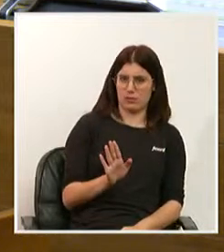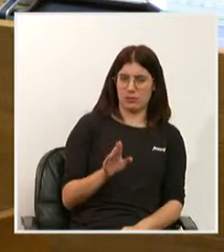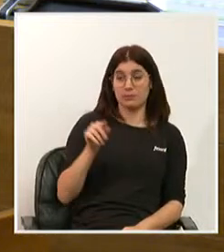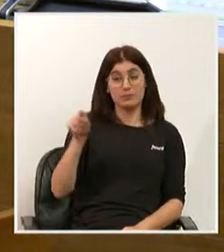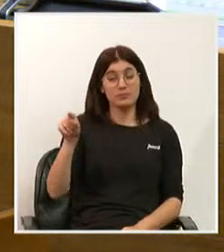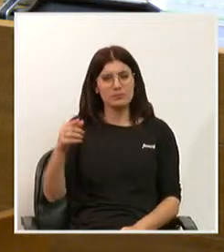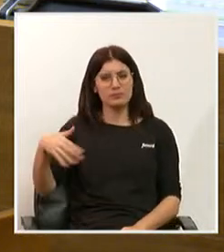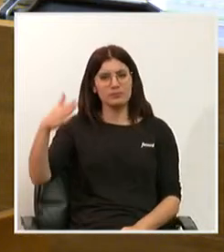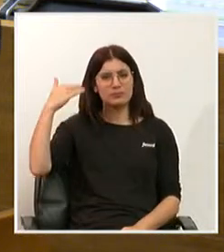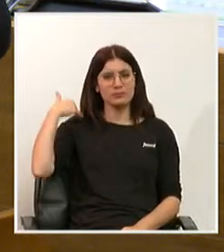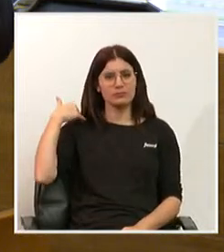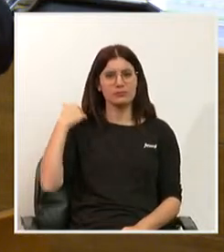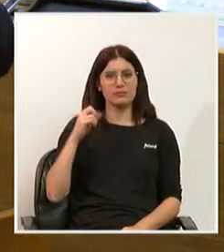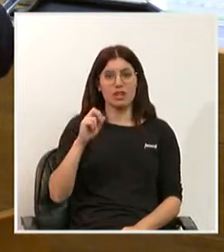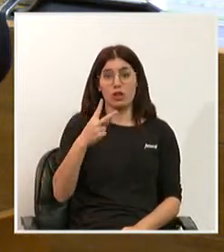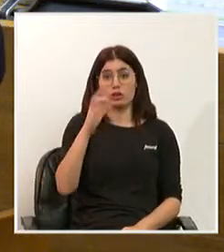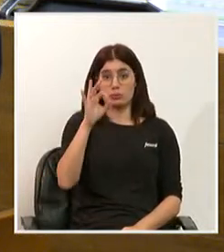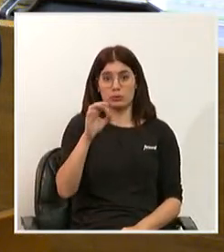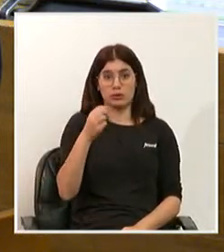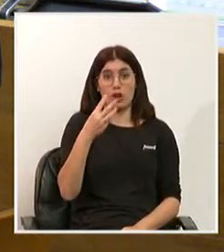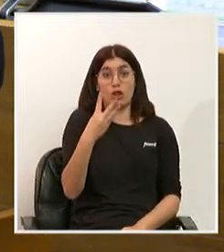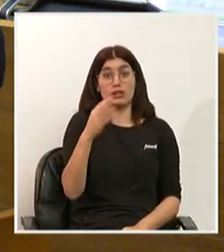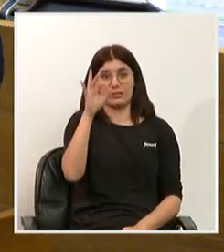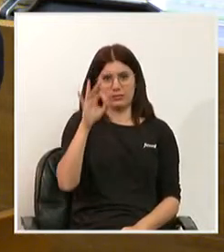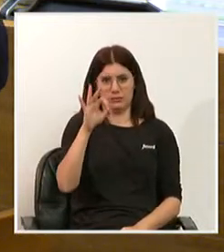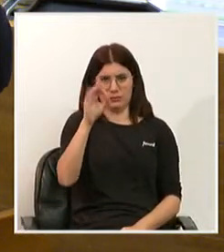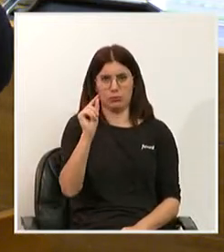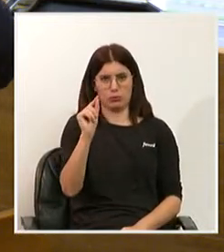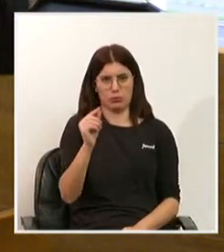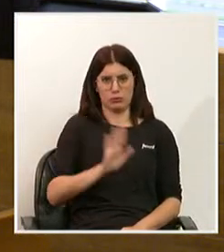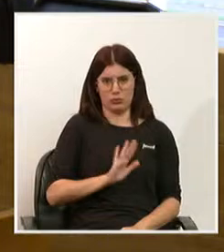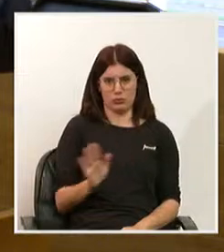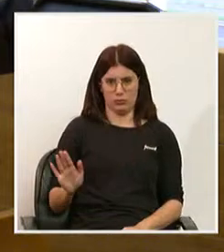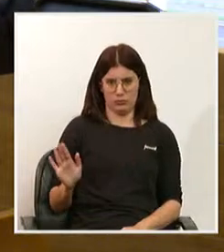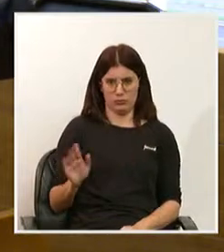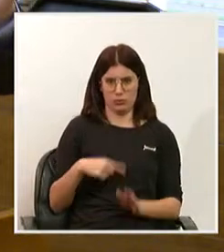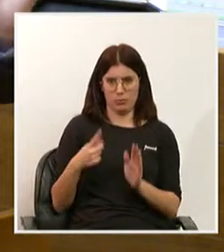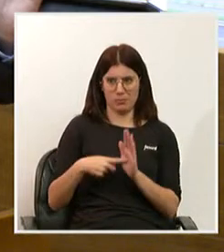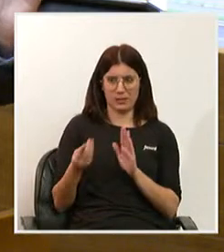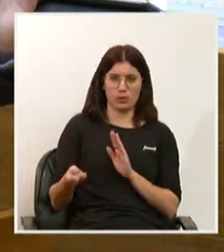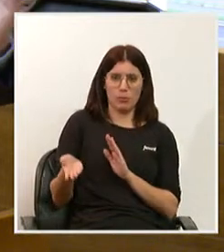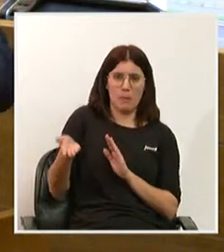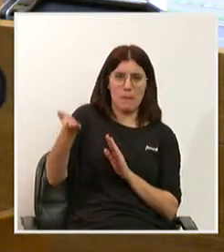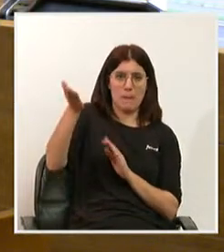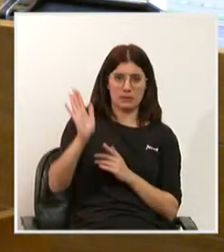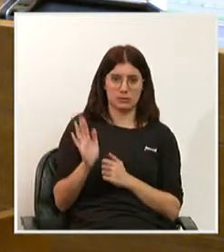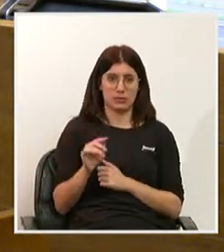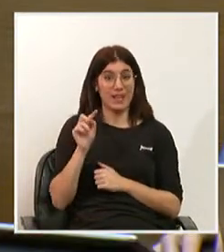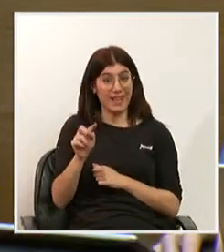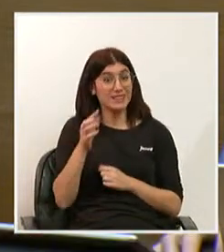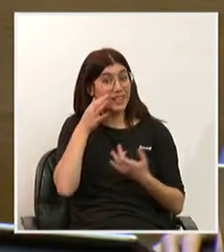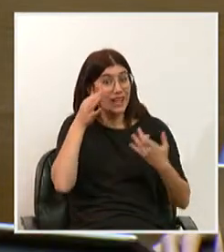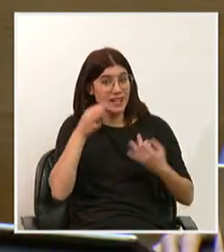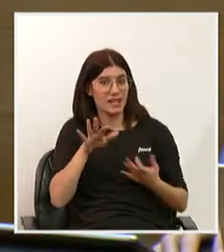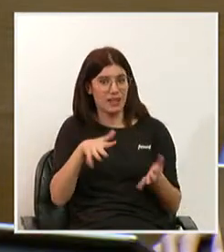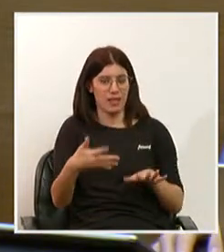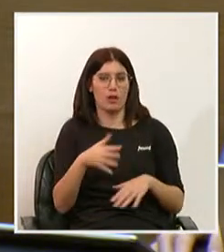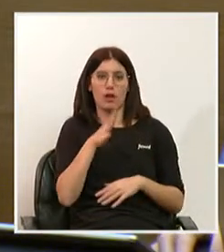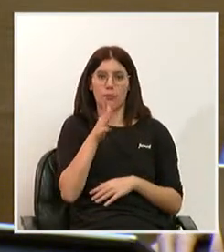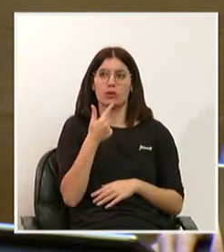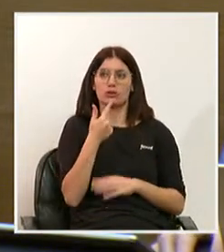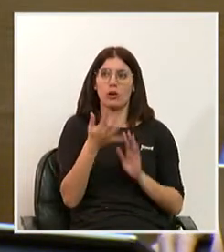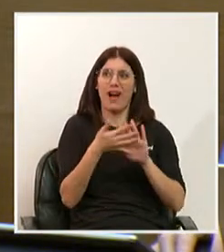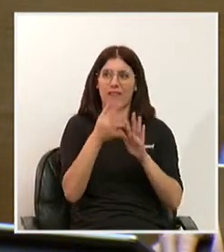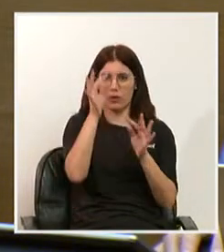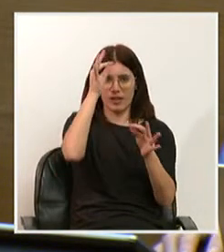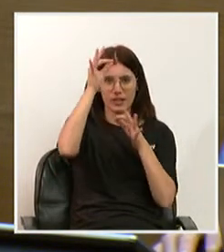ustedes lo hacían en dos y en tres no décimas en dos y en tres puntos por encima claro esa es la realidad no por eso le digo lo del rigor lo de